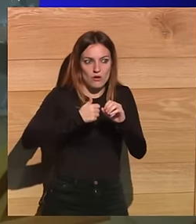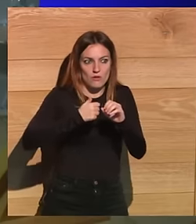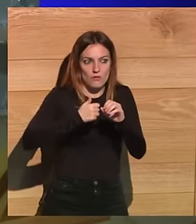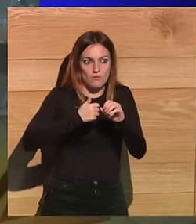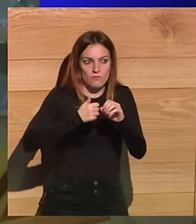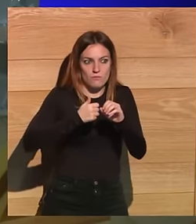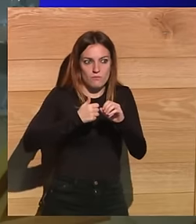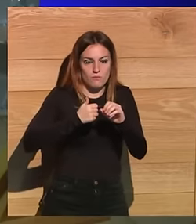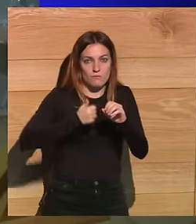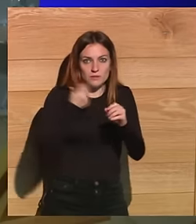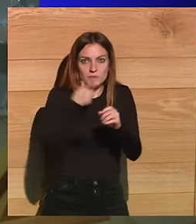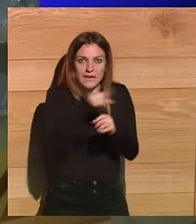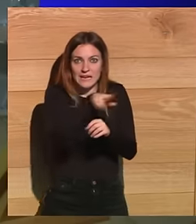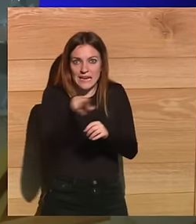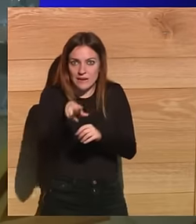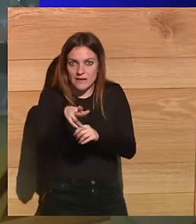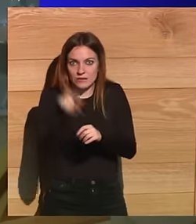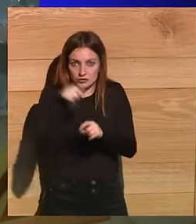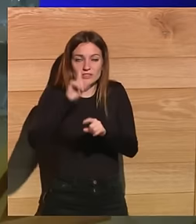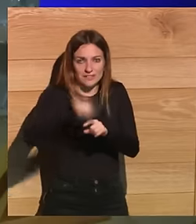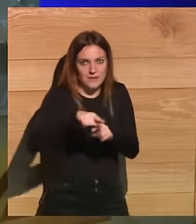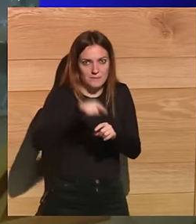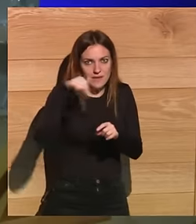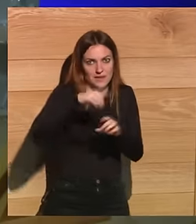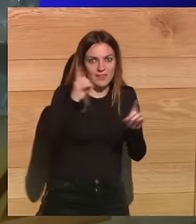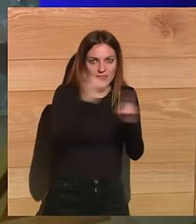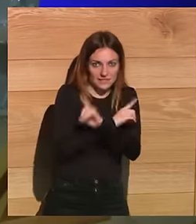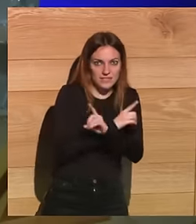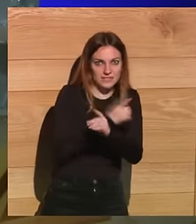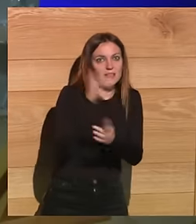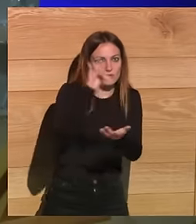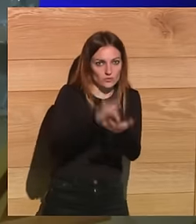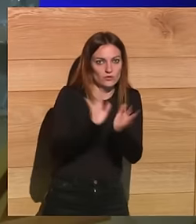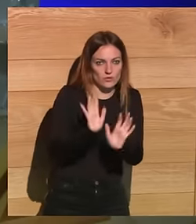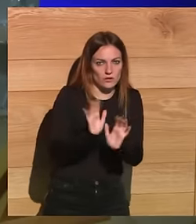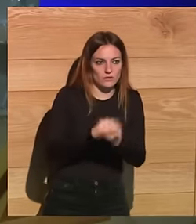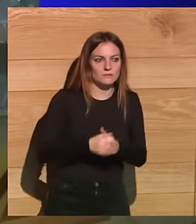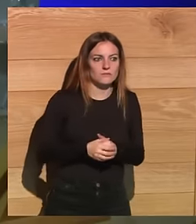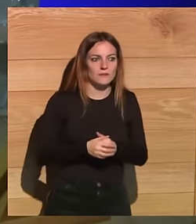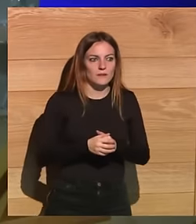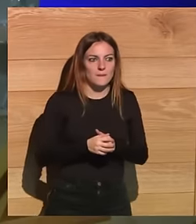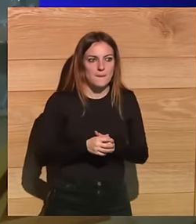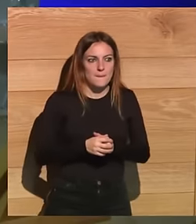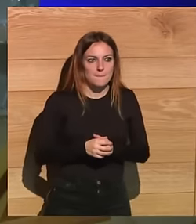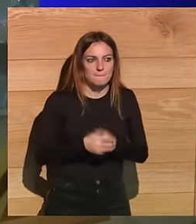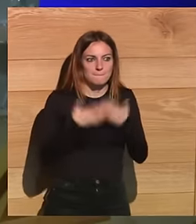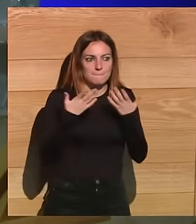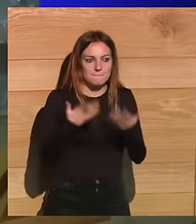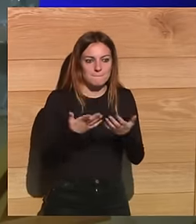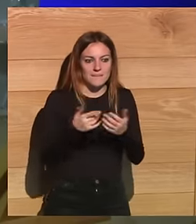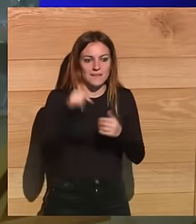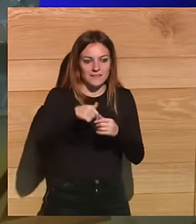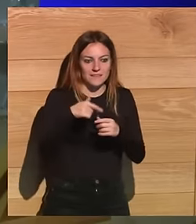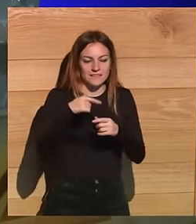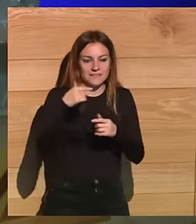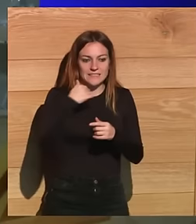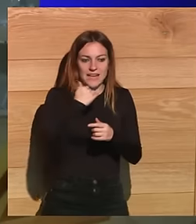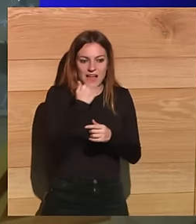hermanos, de que desarrolle dislexia el otro hermano. Entonces sí que hay un